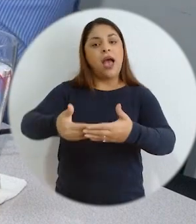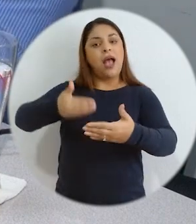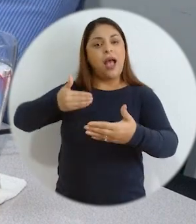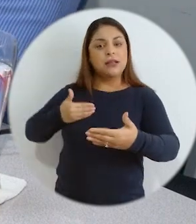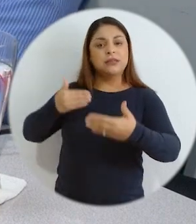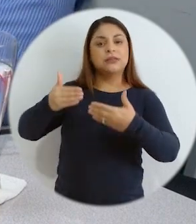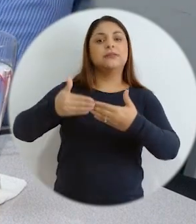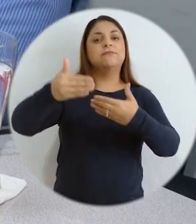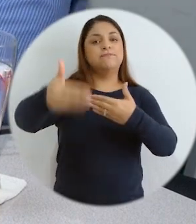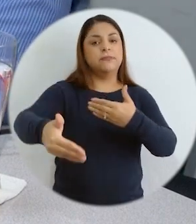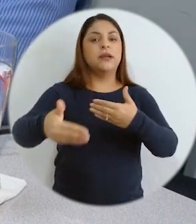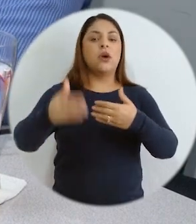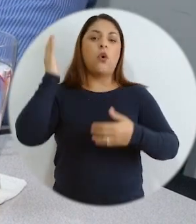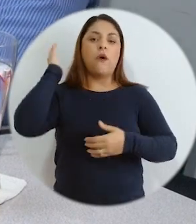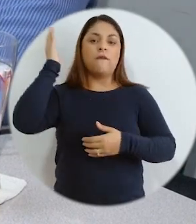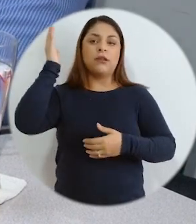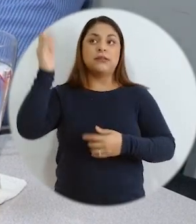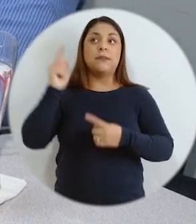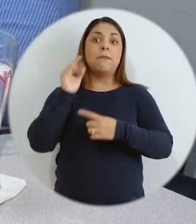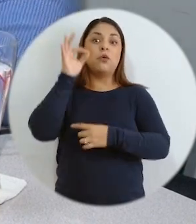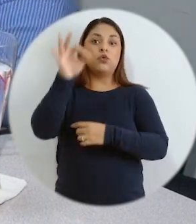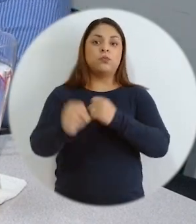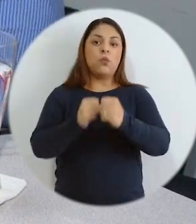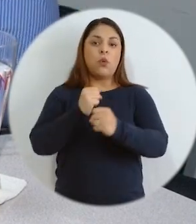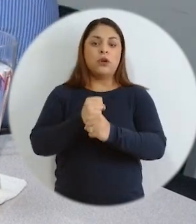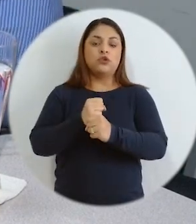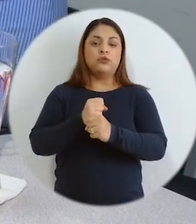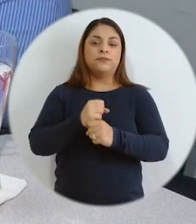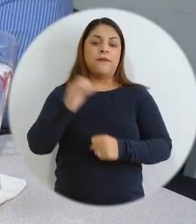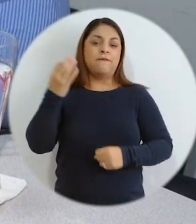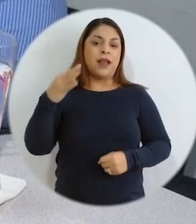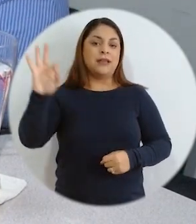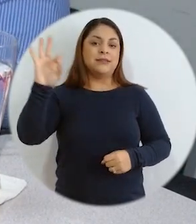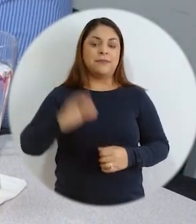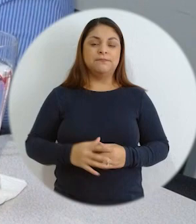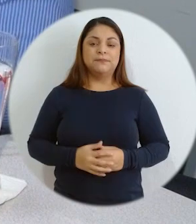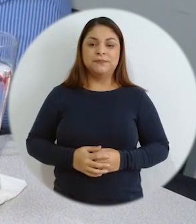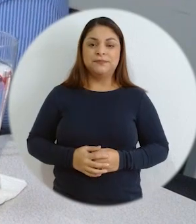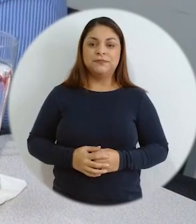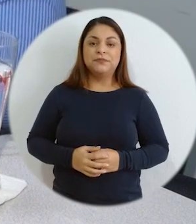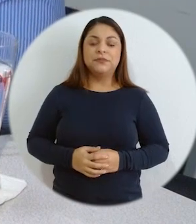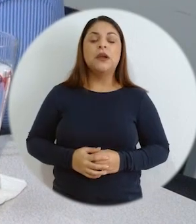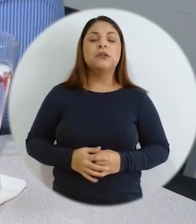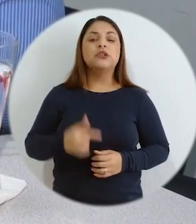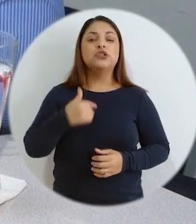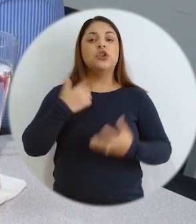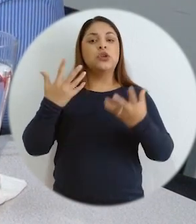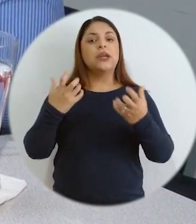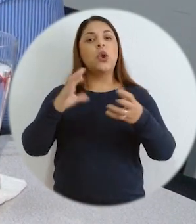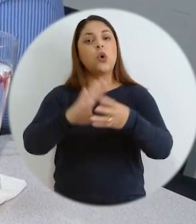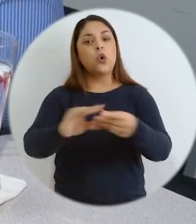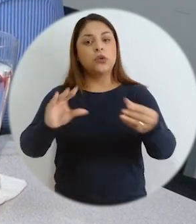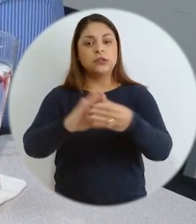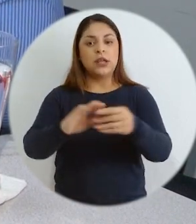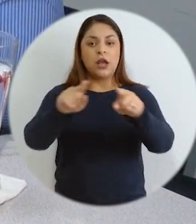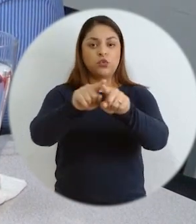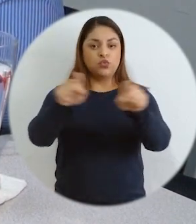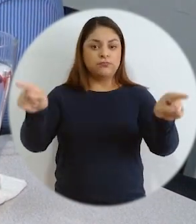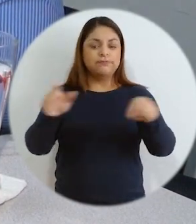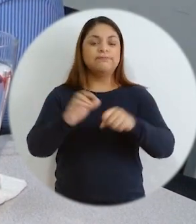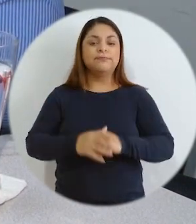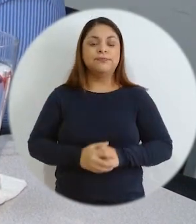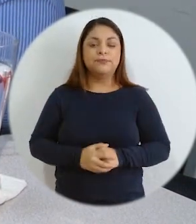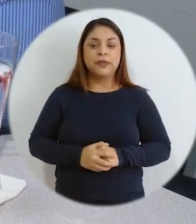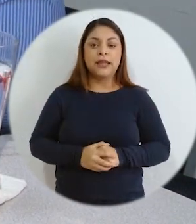también enfatizar en toda esa etapa previa a la conferencia que se realizará el próximo año en Niza, Francia. Claro, tal vez para comentarles a quienes